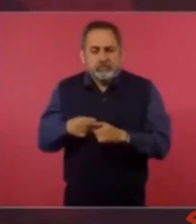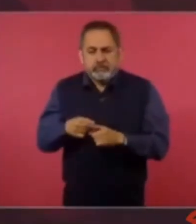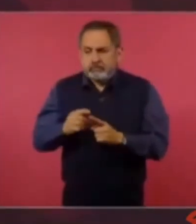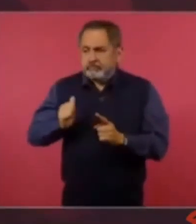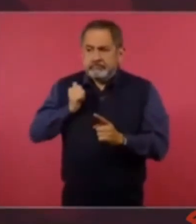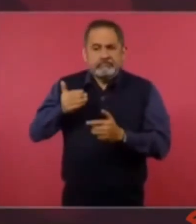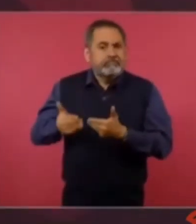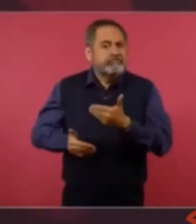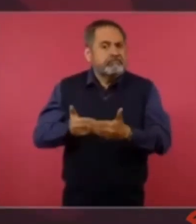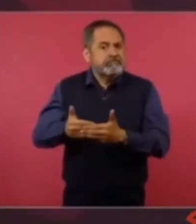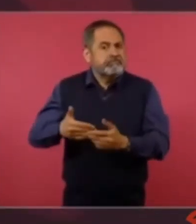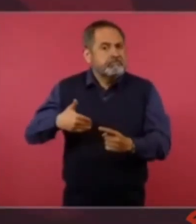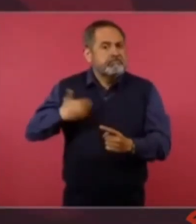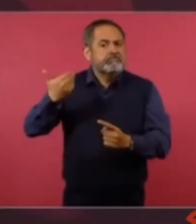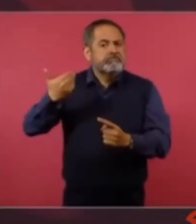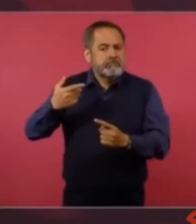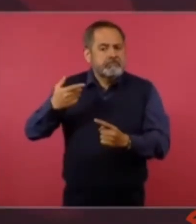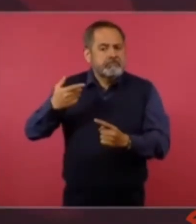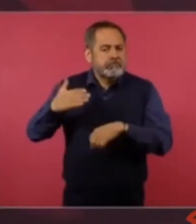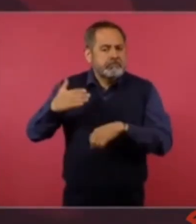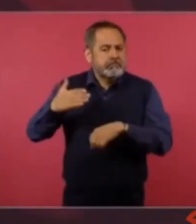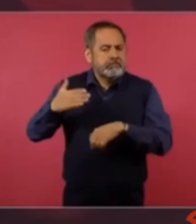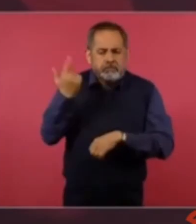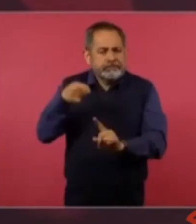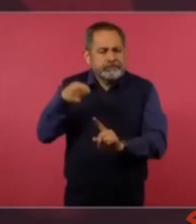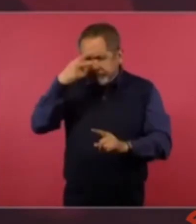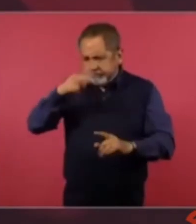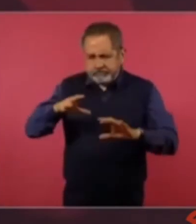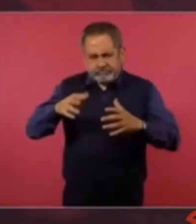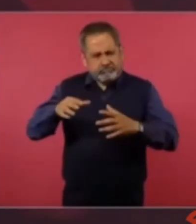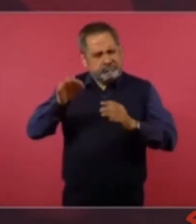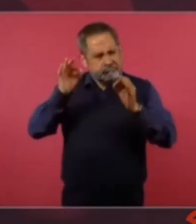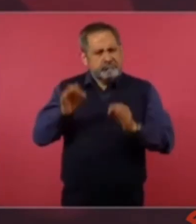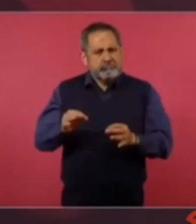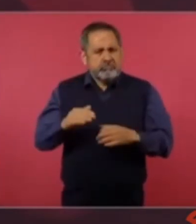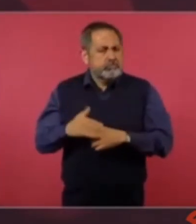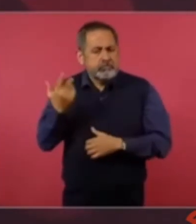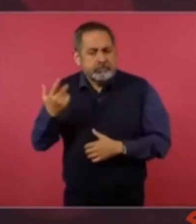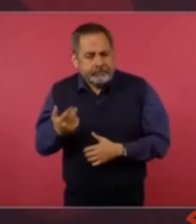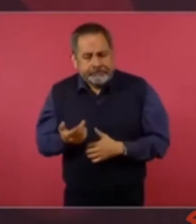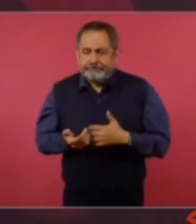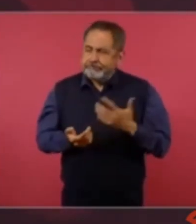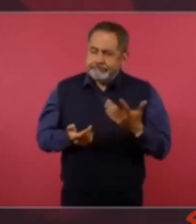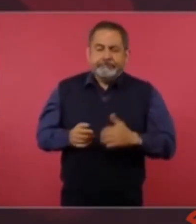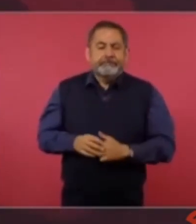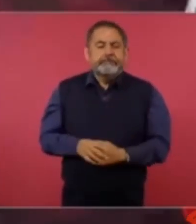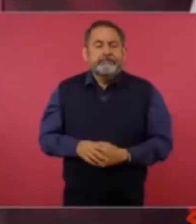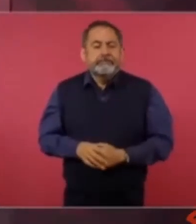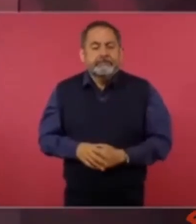ventajas comparativas? Entre otras cosas, ¿por qué